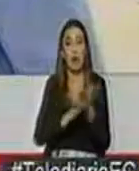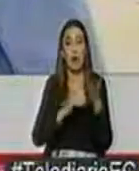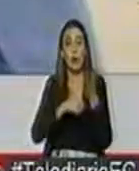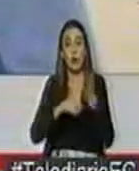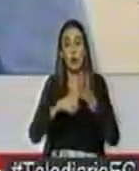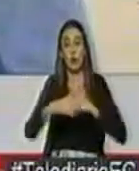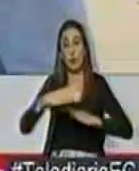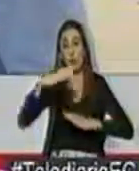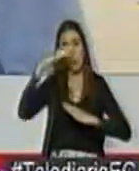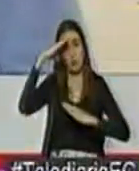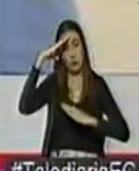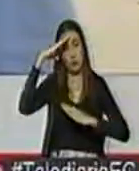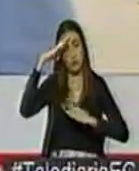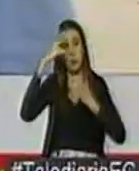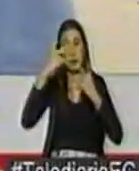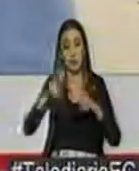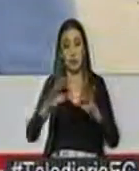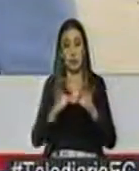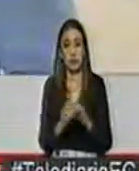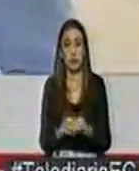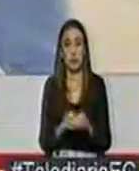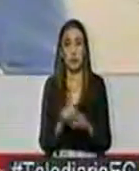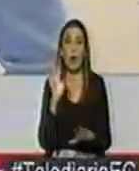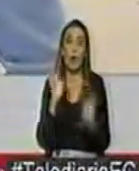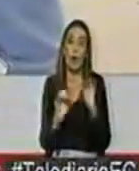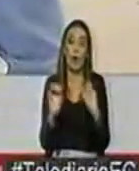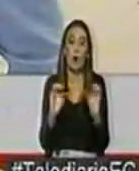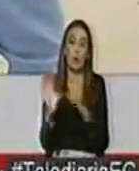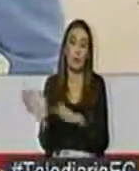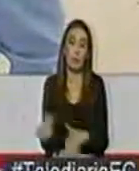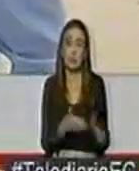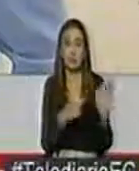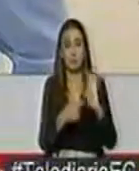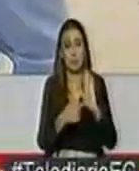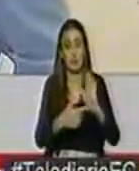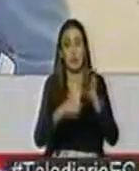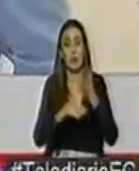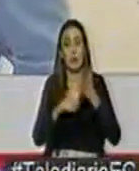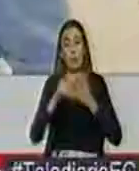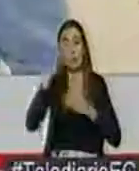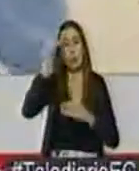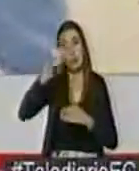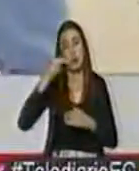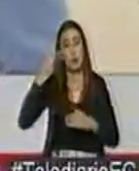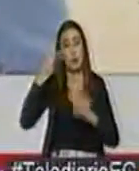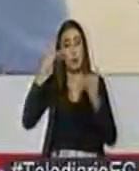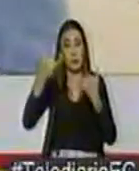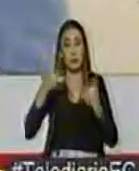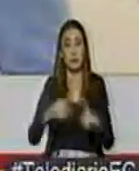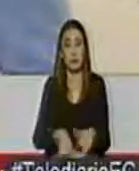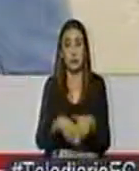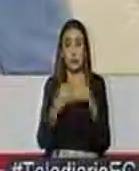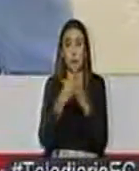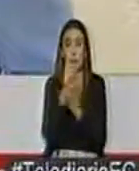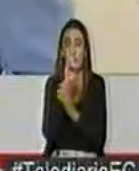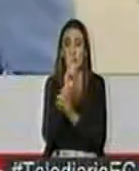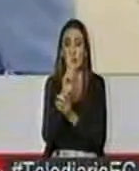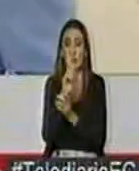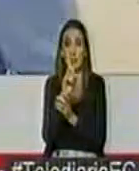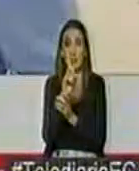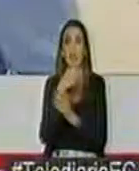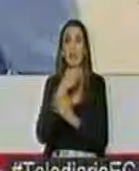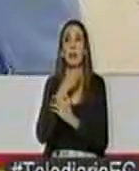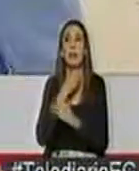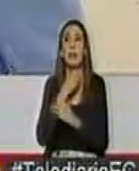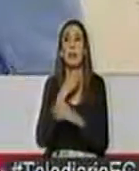del Interior y haber creado ya o haber dado paso a la creación del Ministerio de Gobierno que está en funcionamiento desde el primer día de este mes de